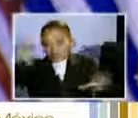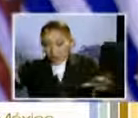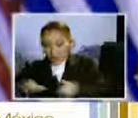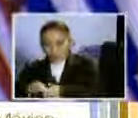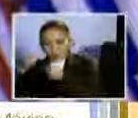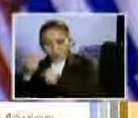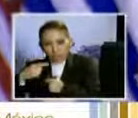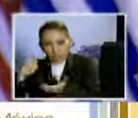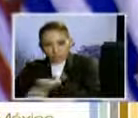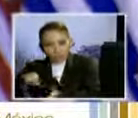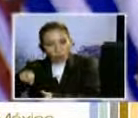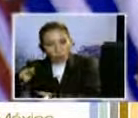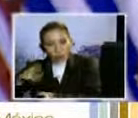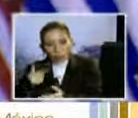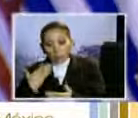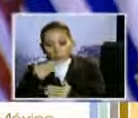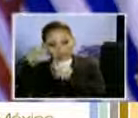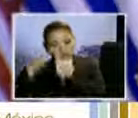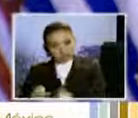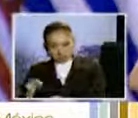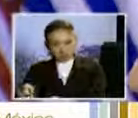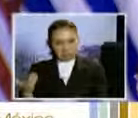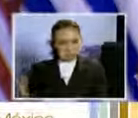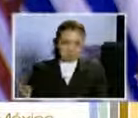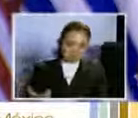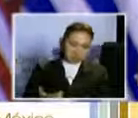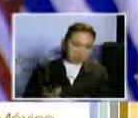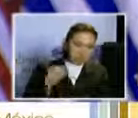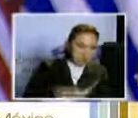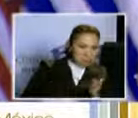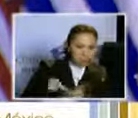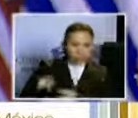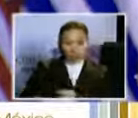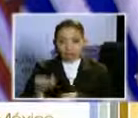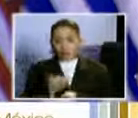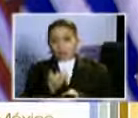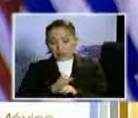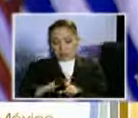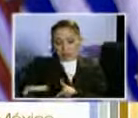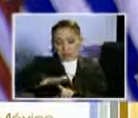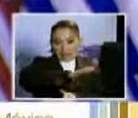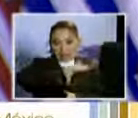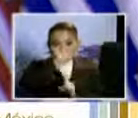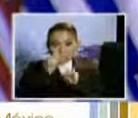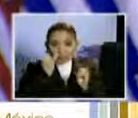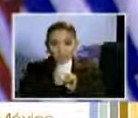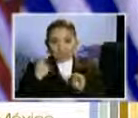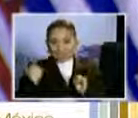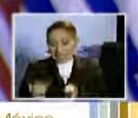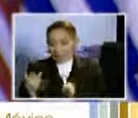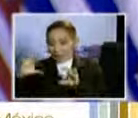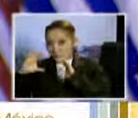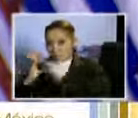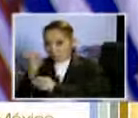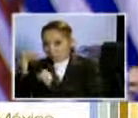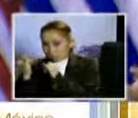de la ONU no es representativo? Y hablando en este caso de que hoy el entorno internacional y la comunidad